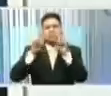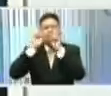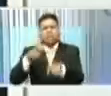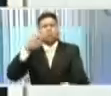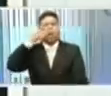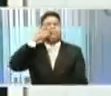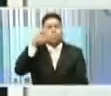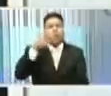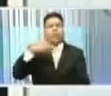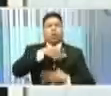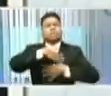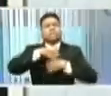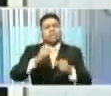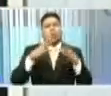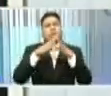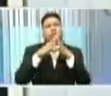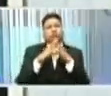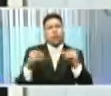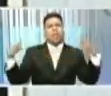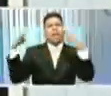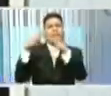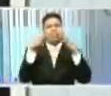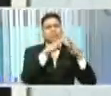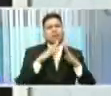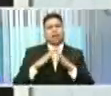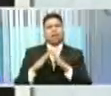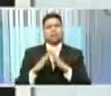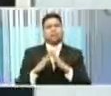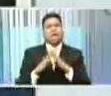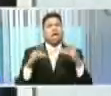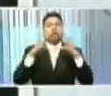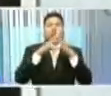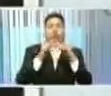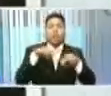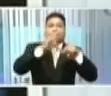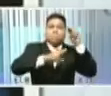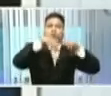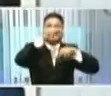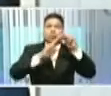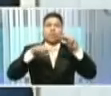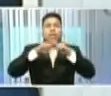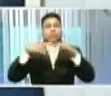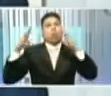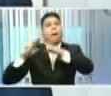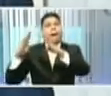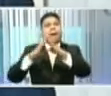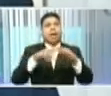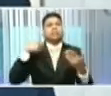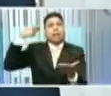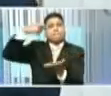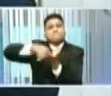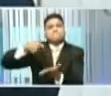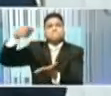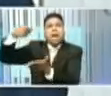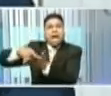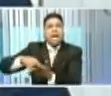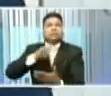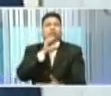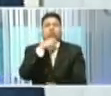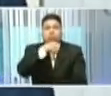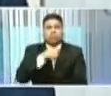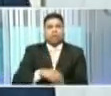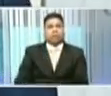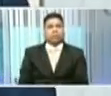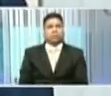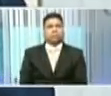salud a los hogares, todos los días construyendo viviendas, pagando las pensiones, atendiendo a los